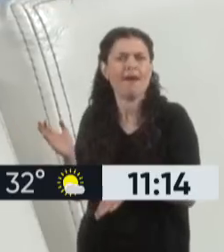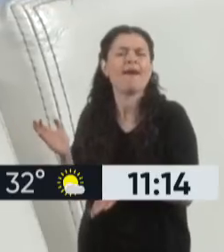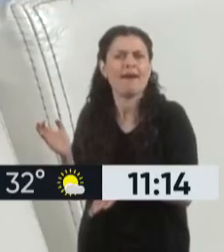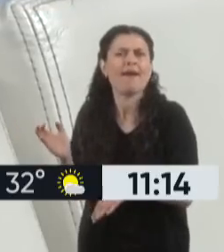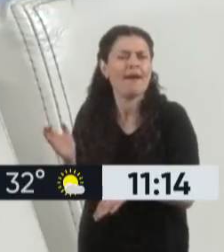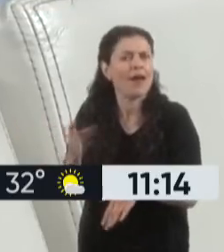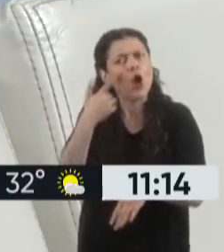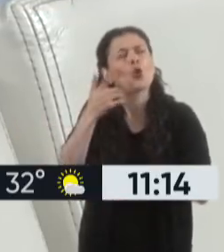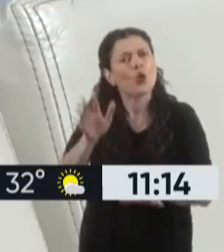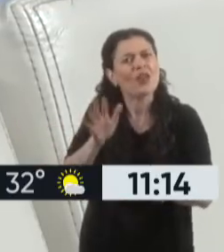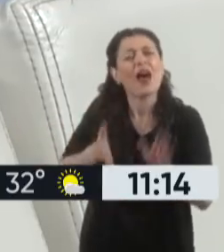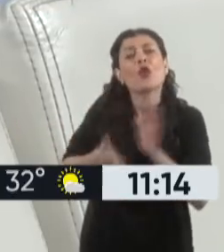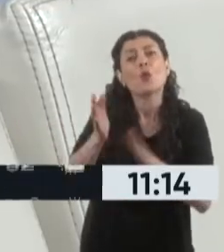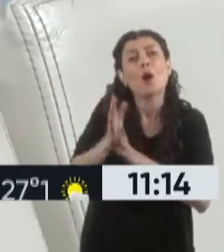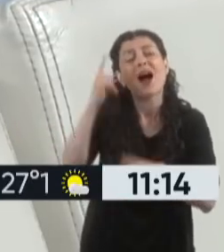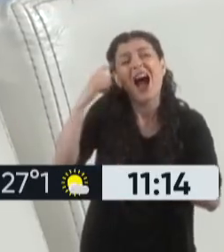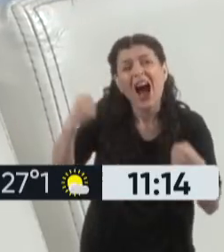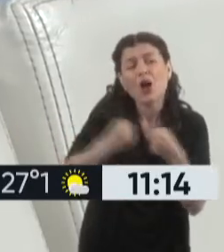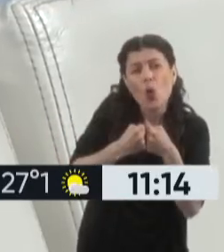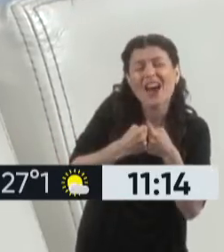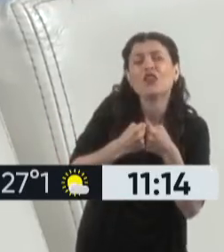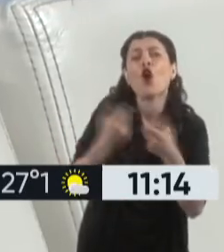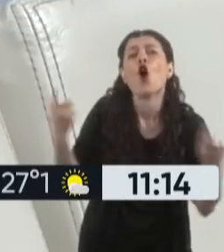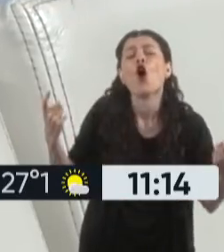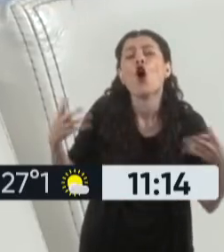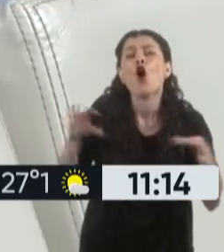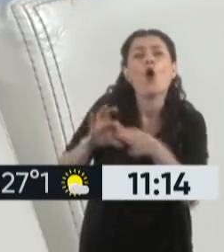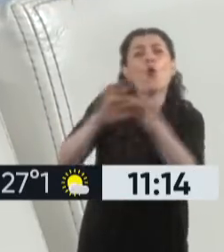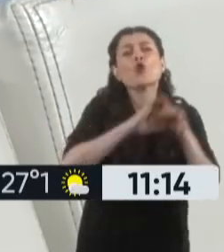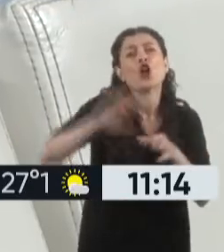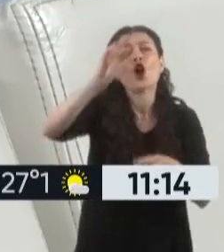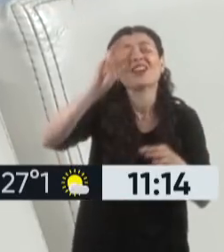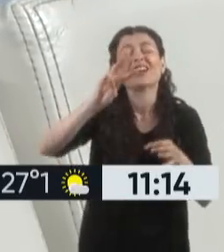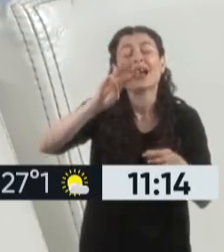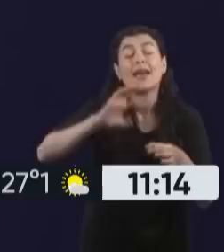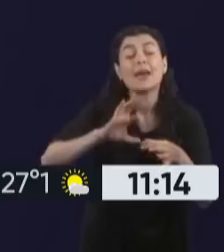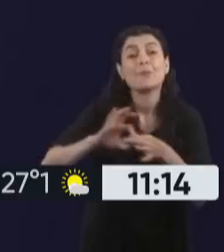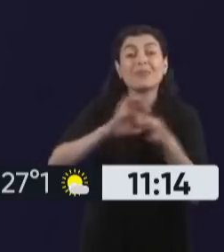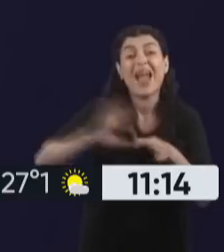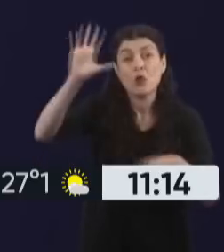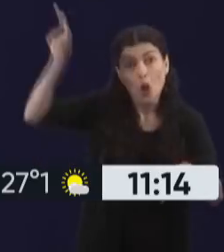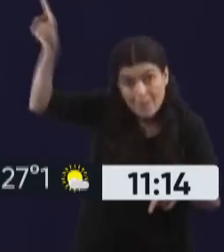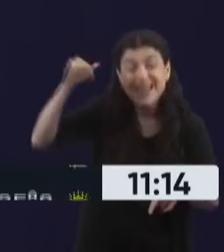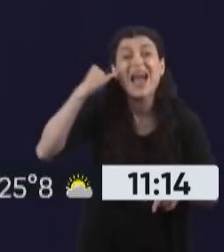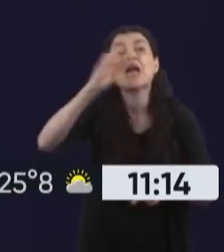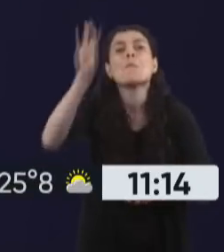a hacer fracasar el acuerdo entre la Unión Europea y el Mercosur. Bueno, ¿qué opinión tiene el gobierno?